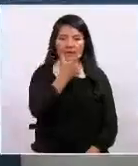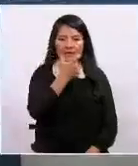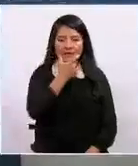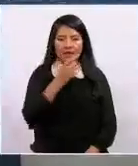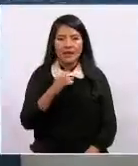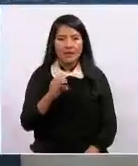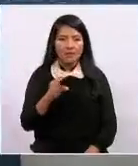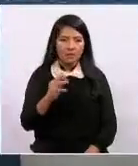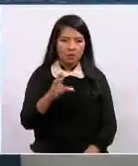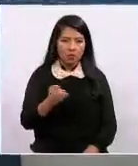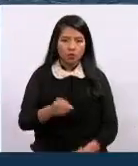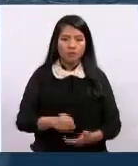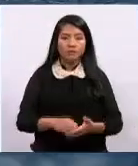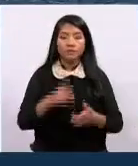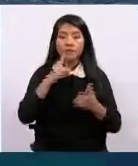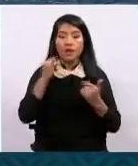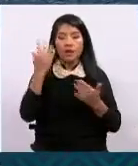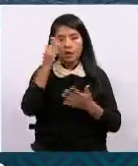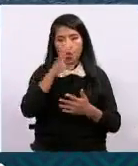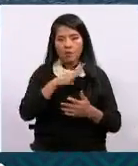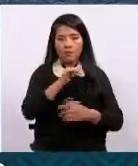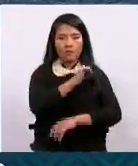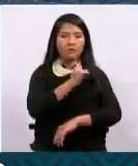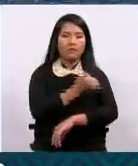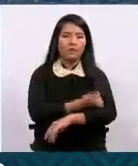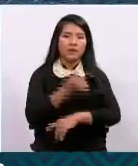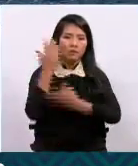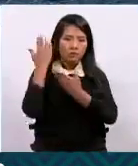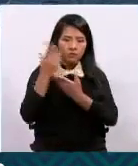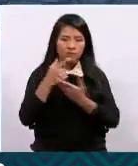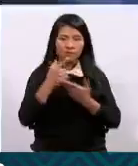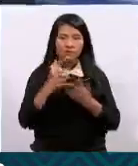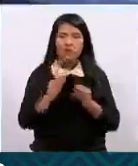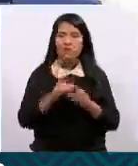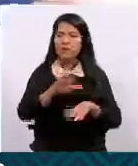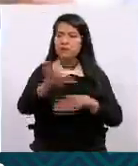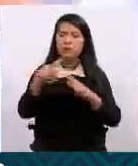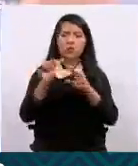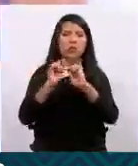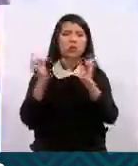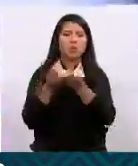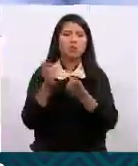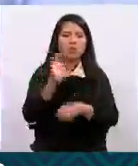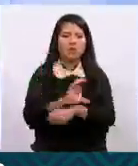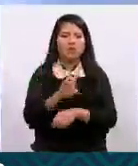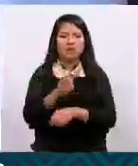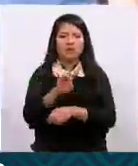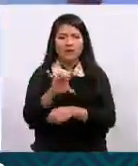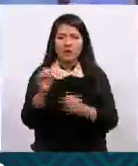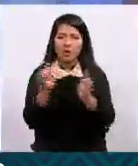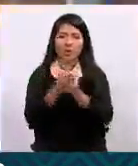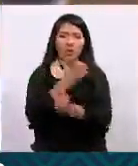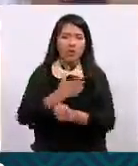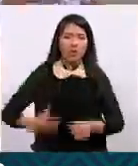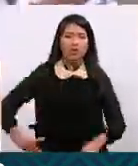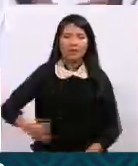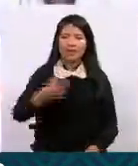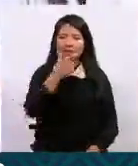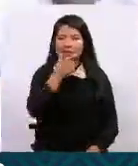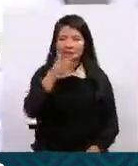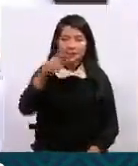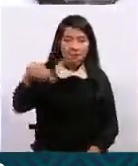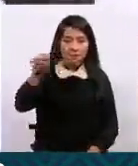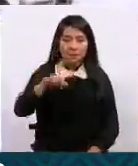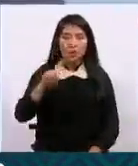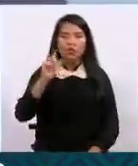El viceministro de Coordinación Gubernamental, Gustavo Tórrico, indicó que el paro convocado por los dirigentes cívicos y su gobernador, Fernando Camacho, lo único que obtendrá